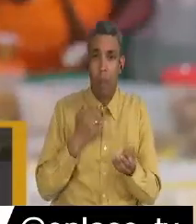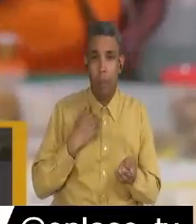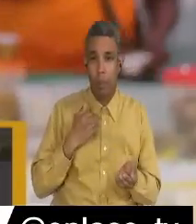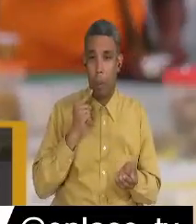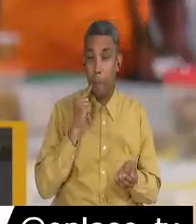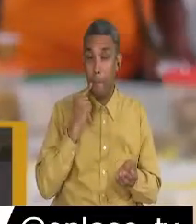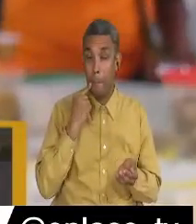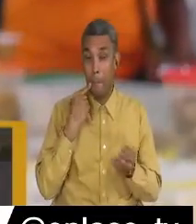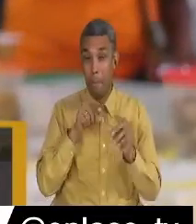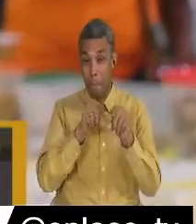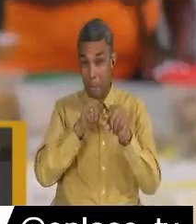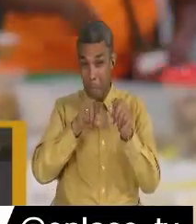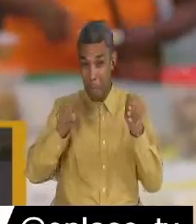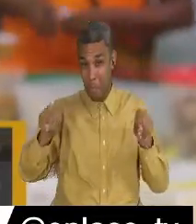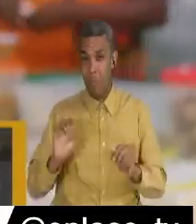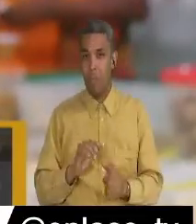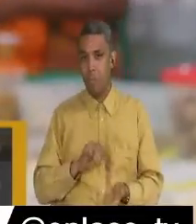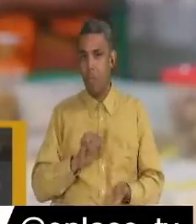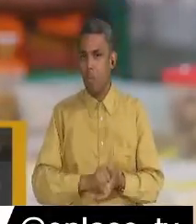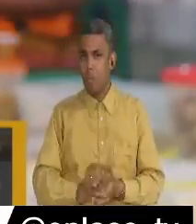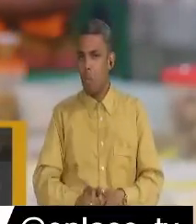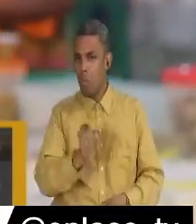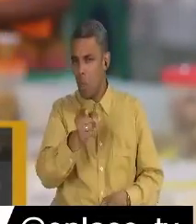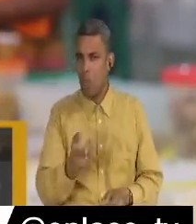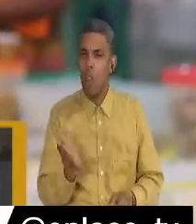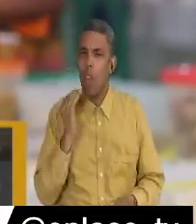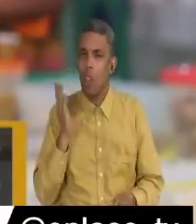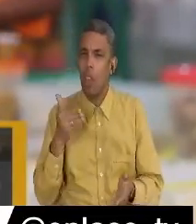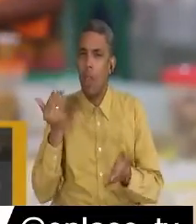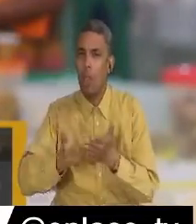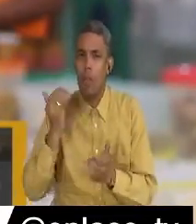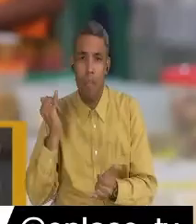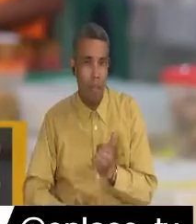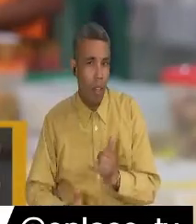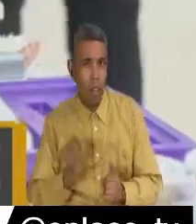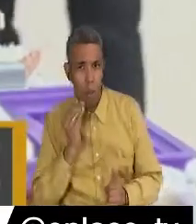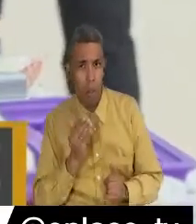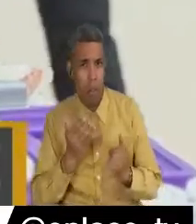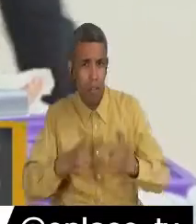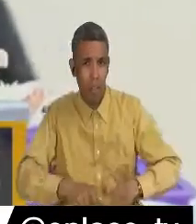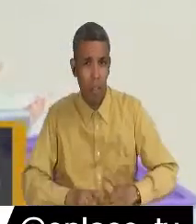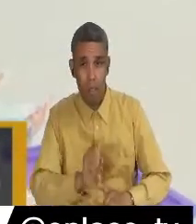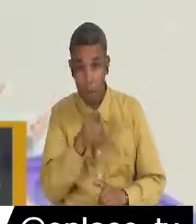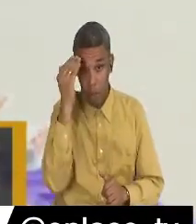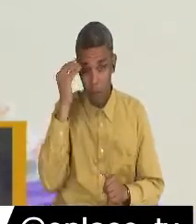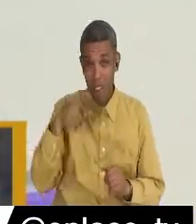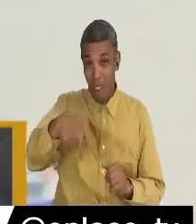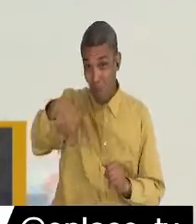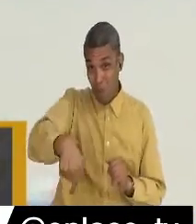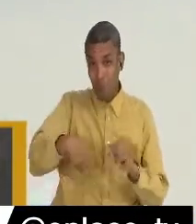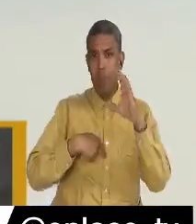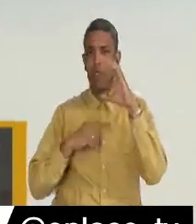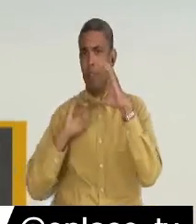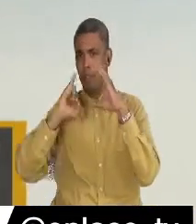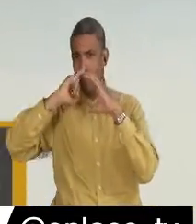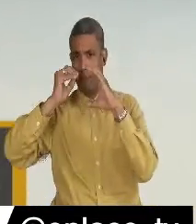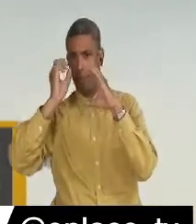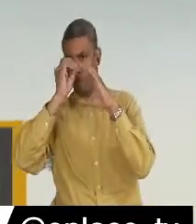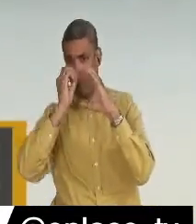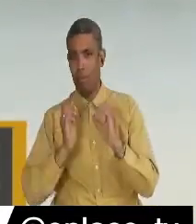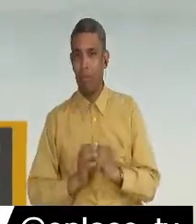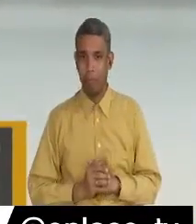se va a desarrollar este Festival del Dulce. Pues bien, hoy inicia de forma oficial aquí en el tercer piso del Centro Comercial San Silvestre. Sin embargo, desde